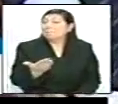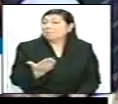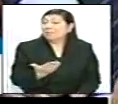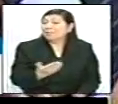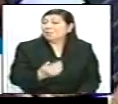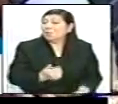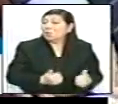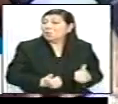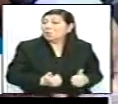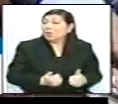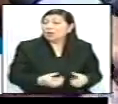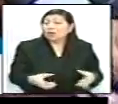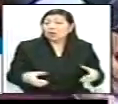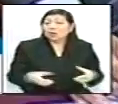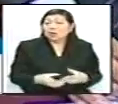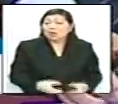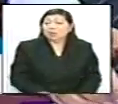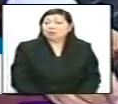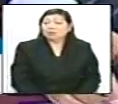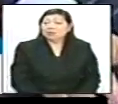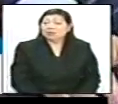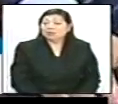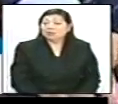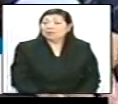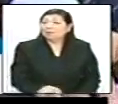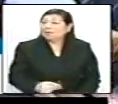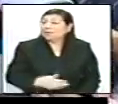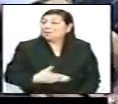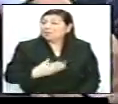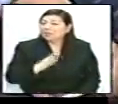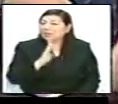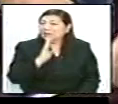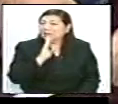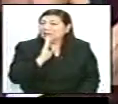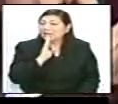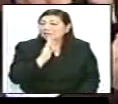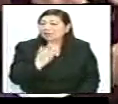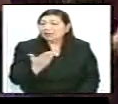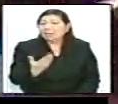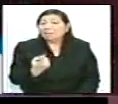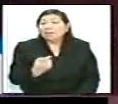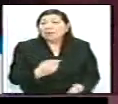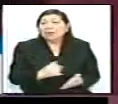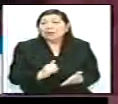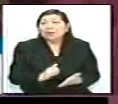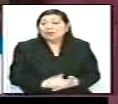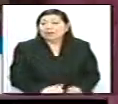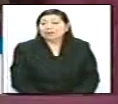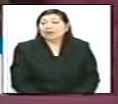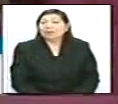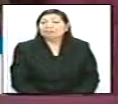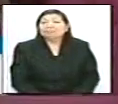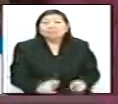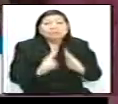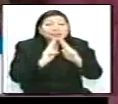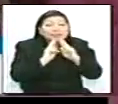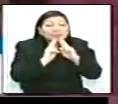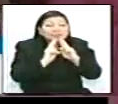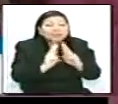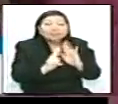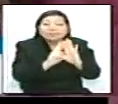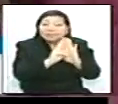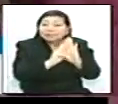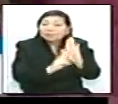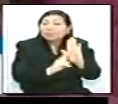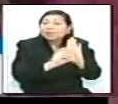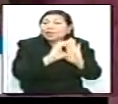los cuales la comisión, no me han dejado terminar, no puede pronunciarse. ¿Por qué? Porque respondemos siempre al reglamento